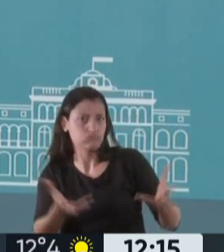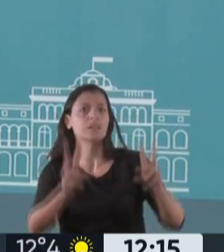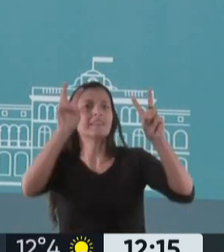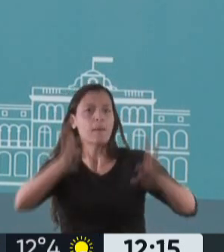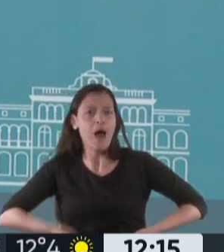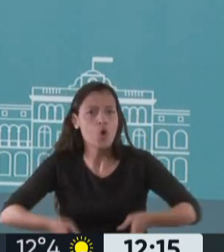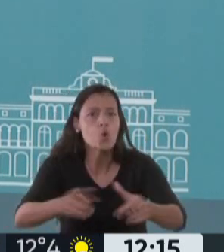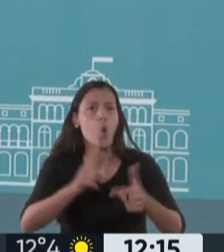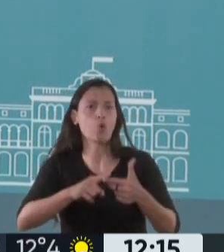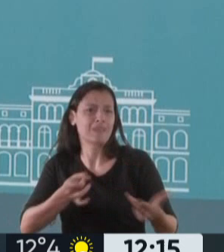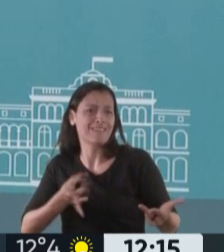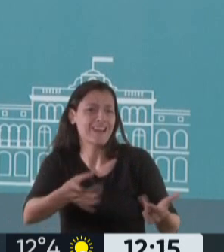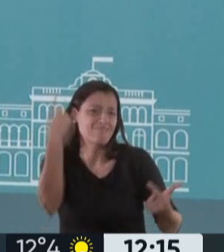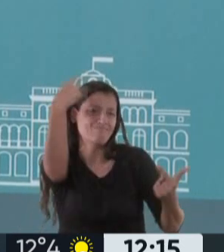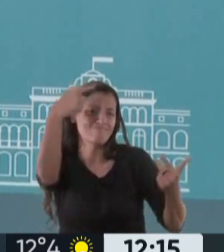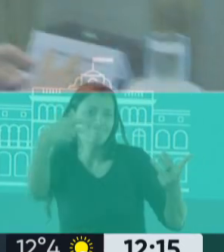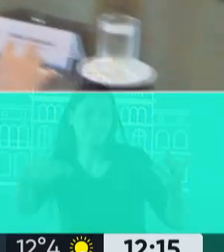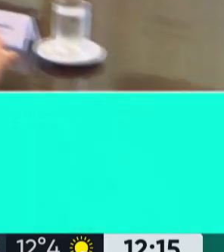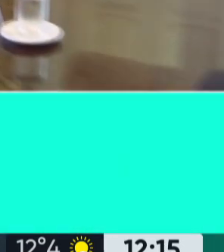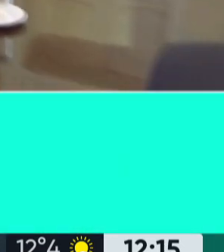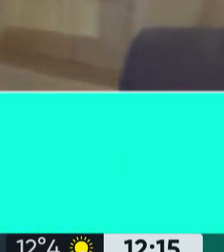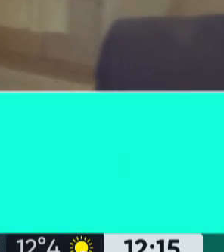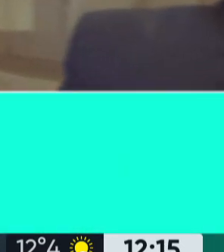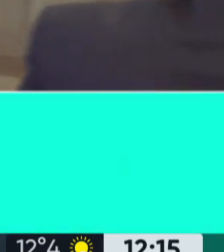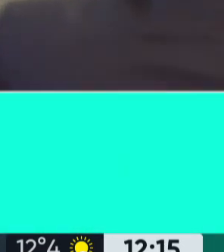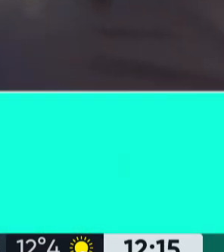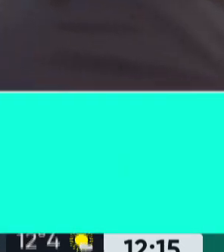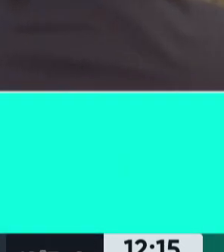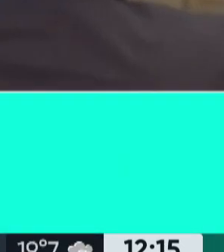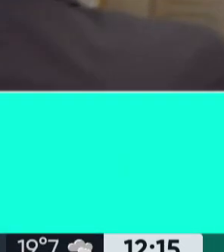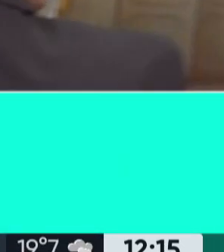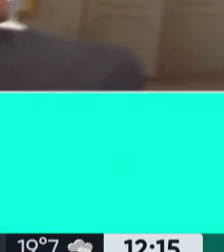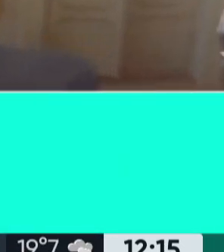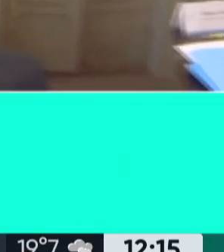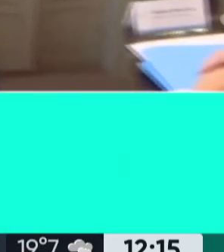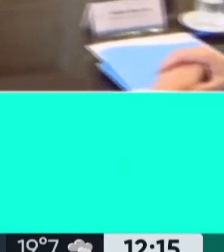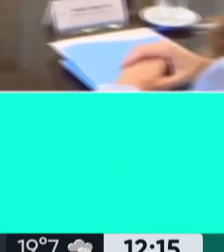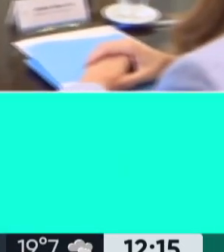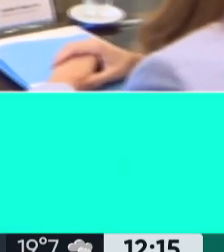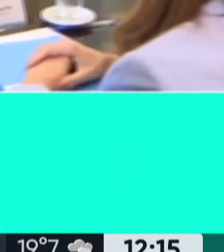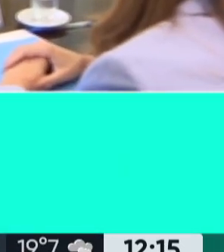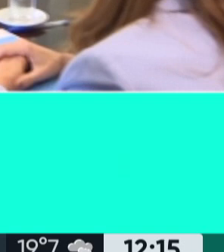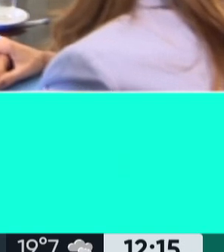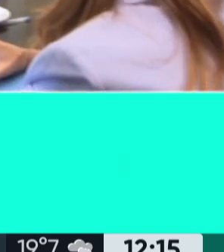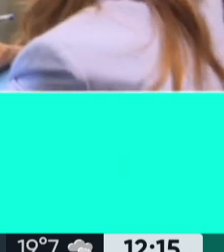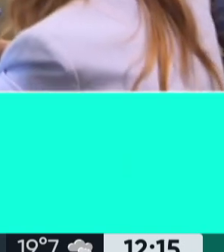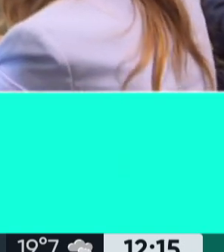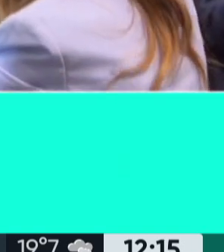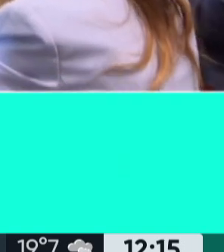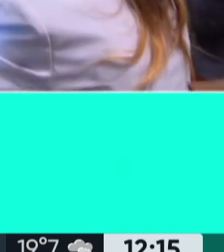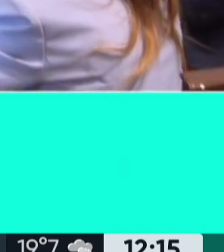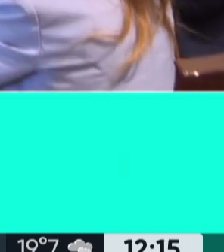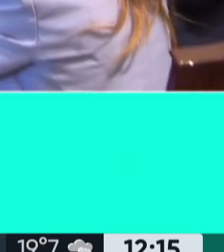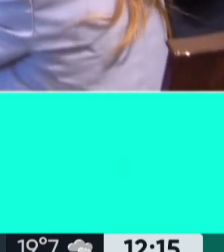rutas, con trenes, en fin, cada uno de los temas, como así también las políticas sociales que se instrumentan a lo largo y